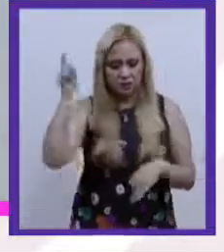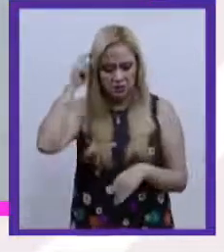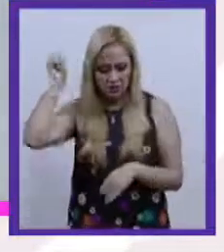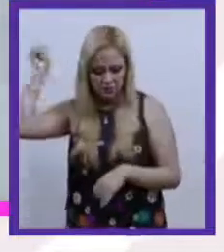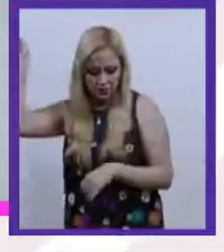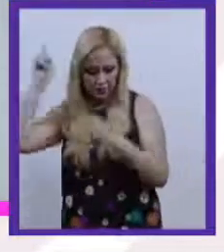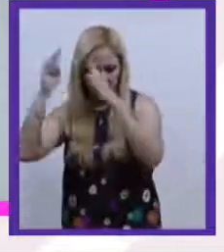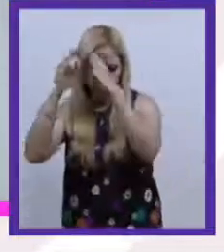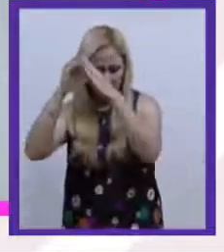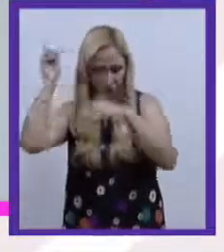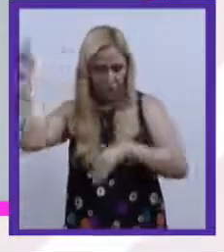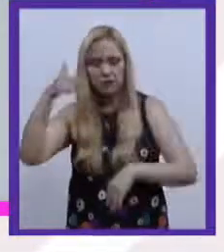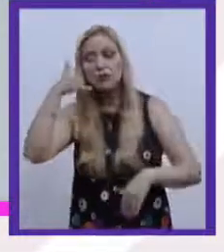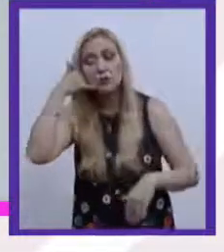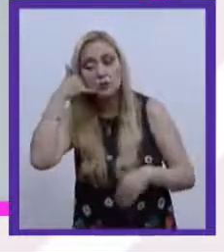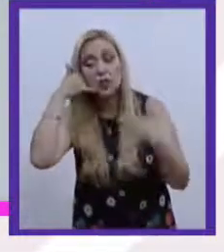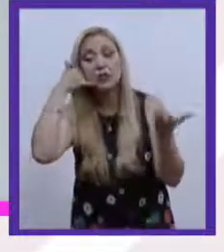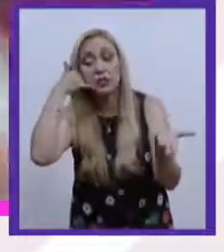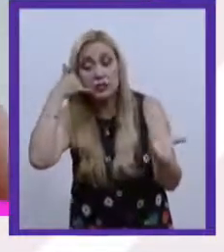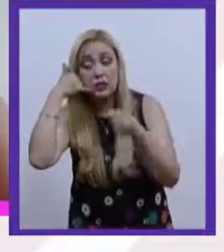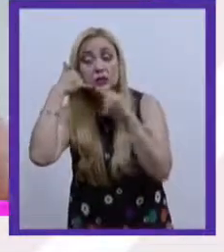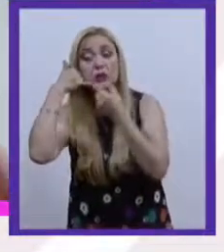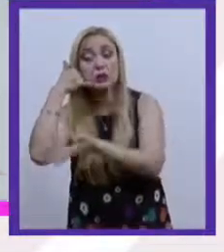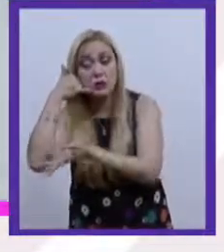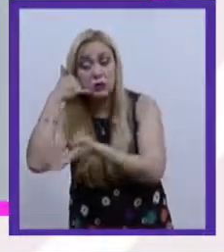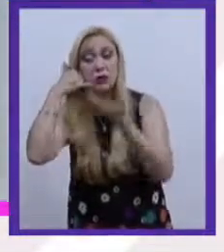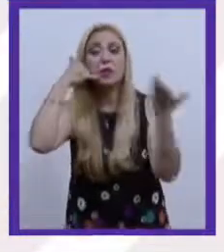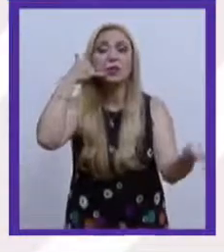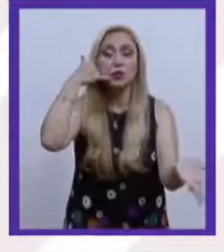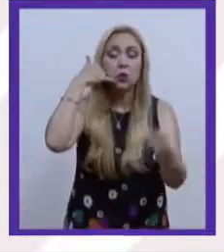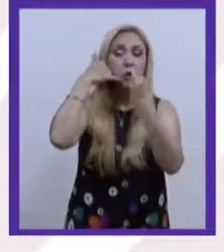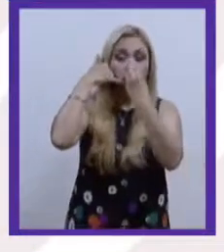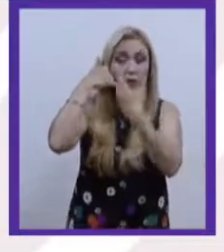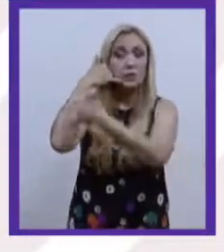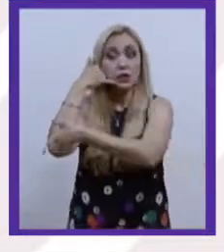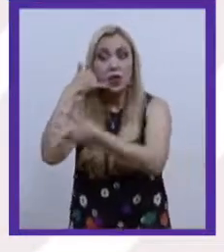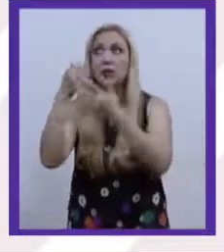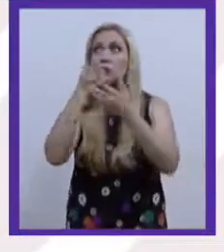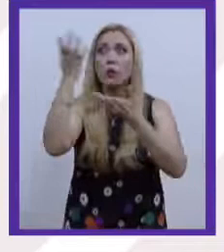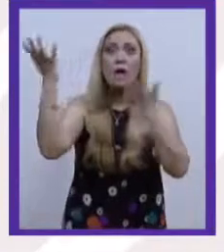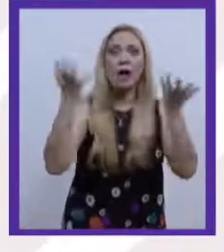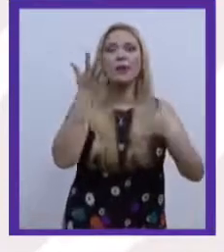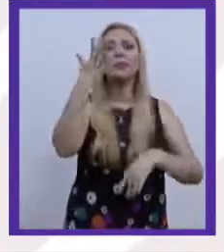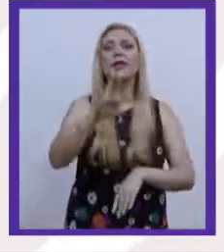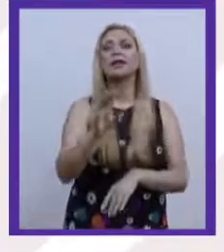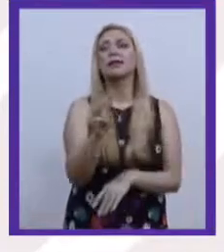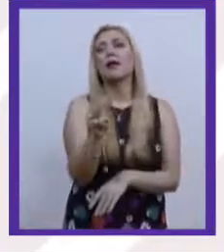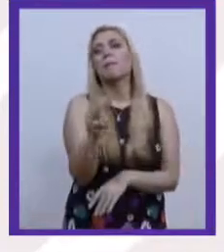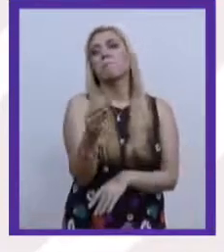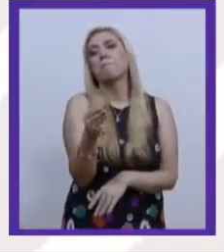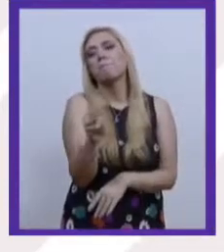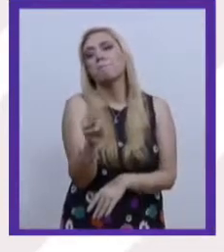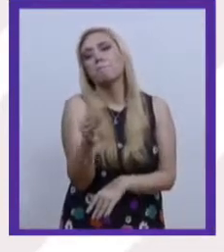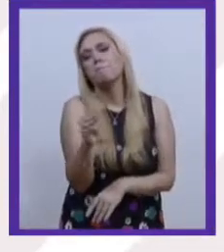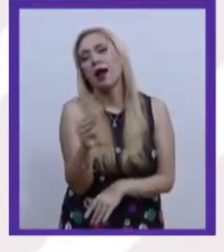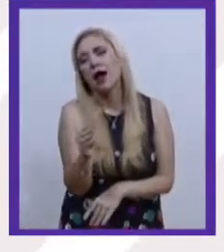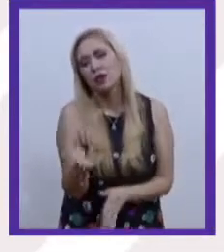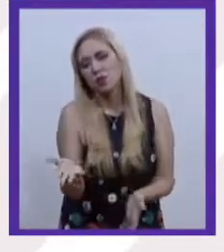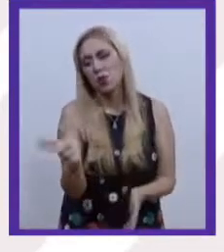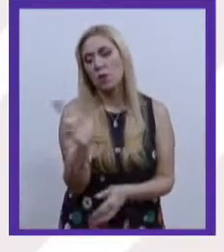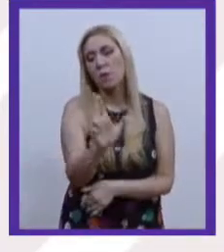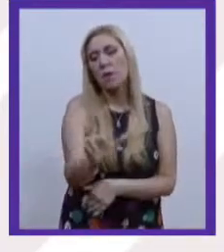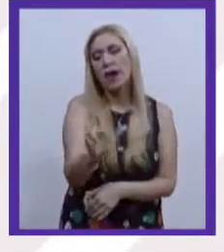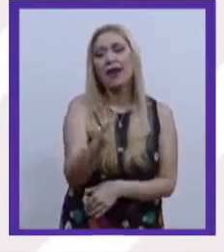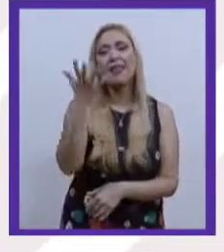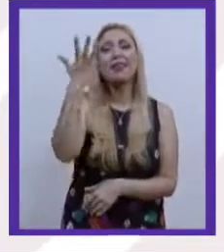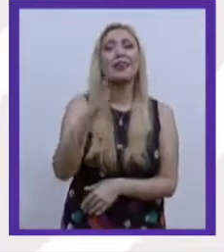están llamando por teléfono para ver cómo siguió el hijo y a ver qué pasó con tal. Viene el 10 de mayo, el martes, ¿no? El 10 de mayo, yo me acuerdo del 10 de